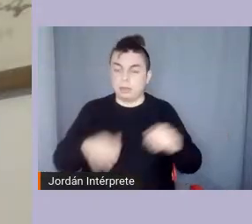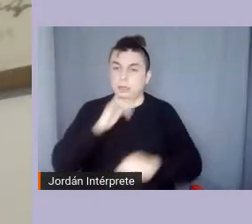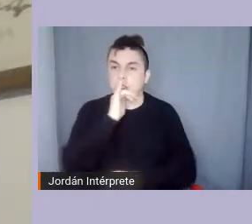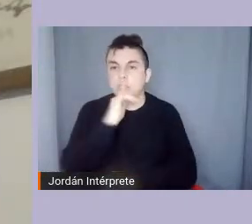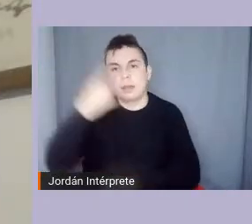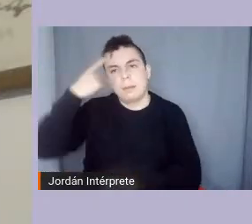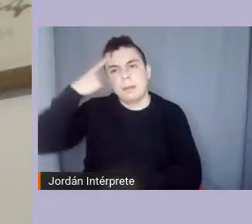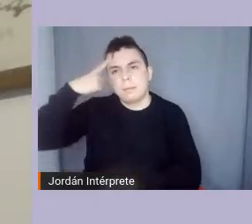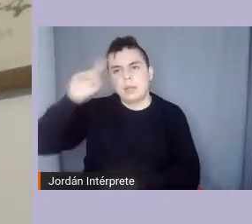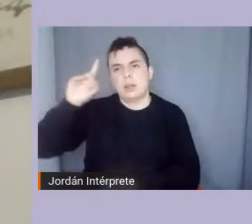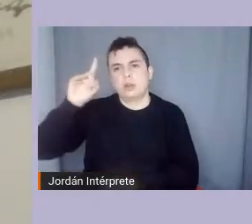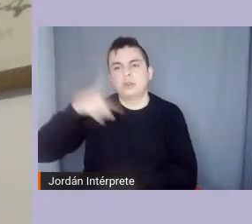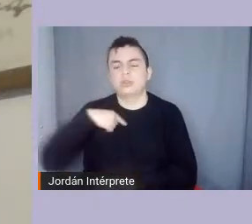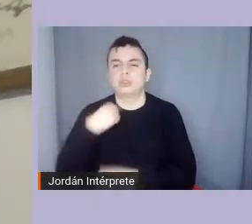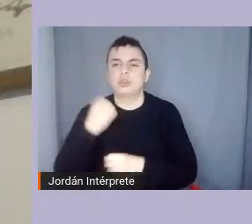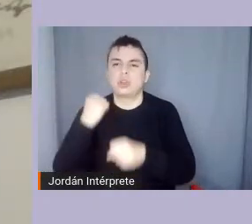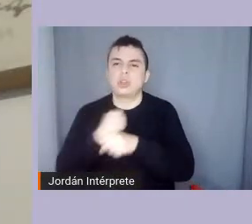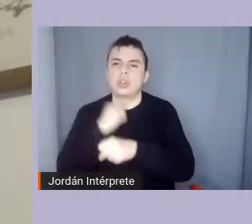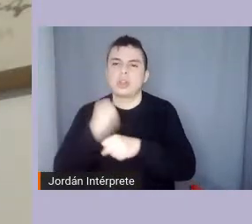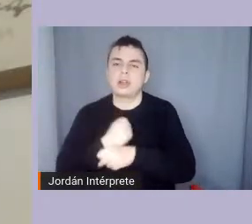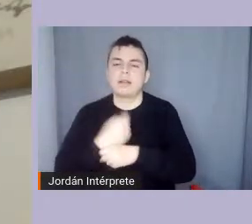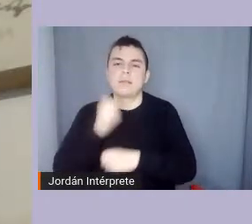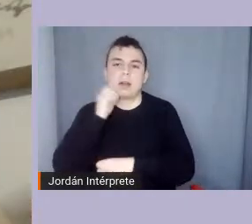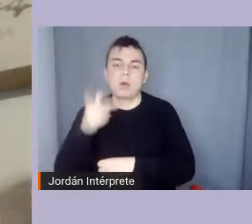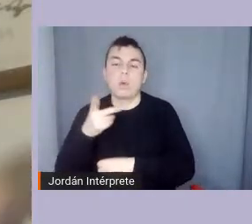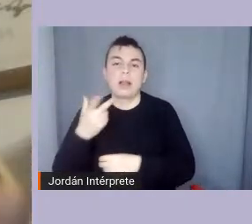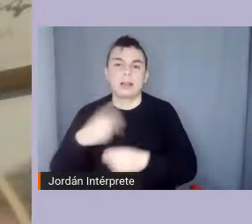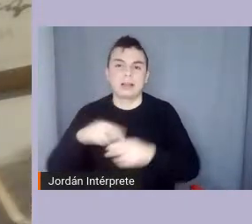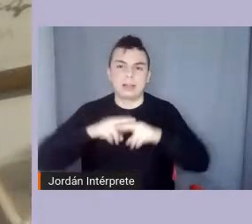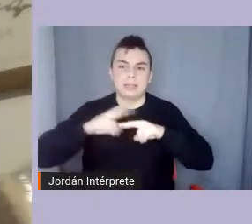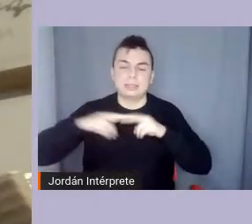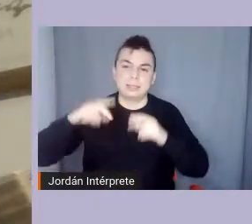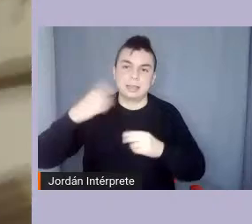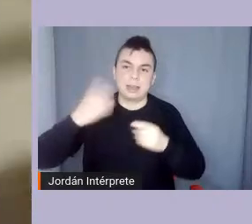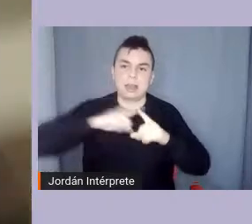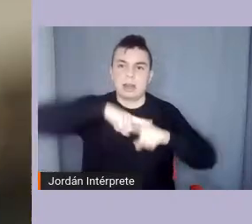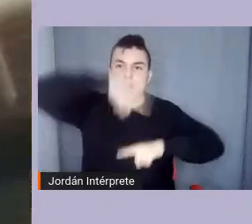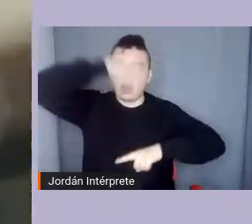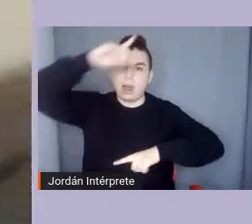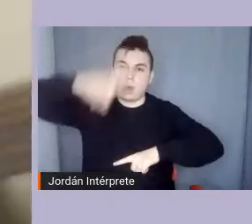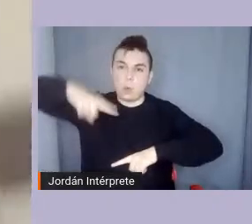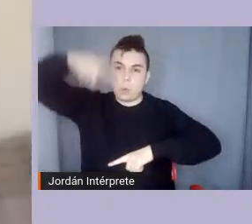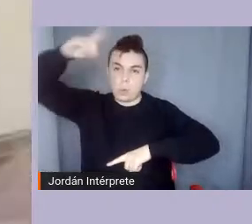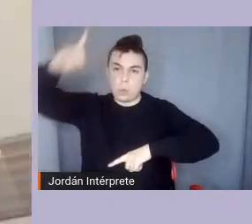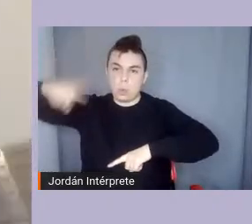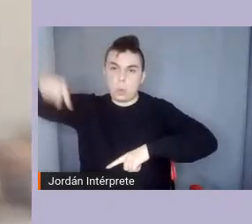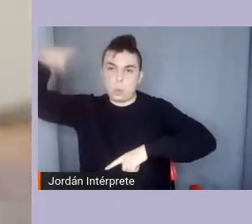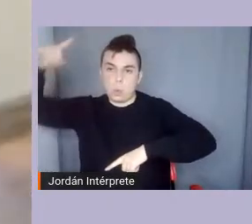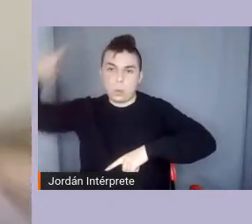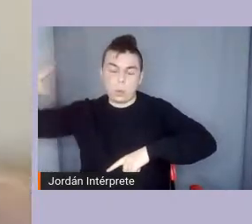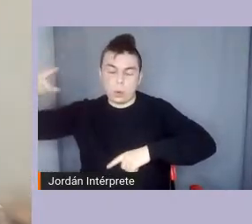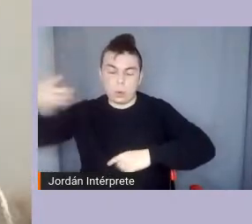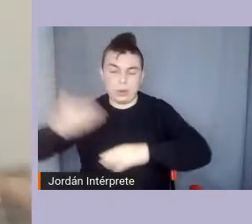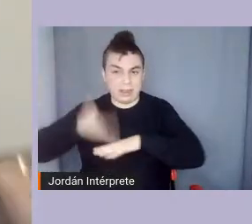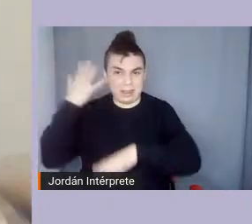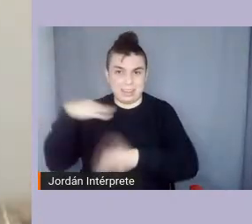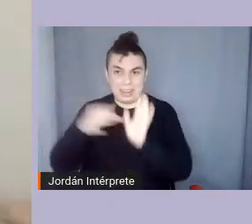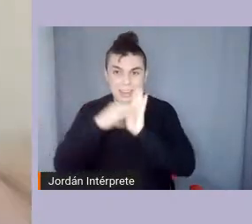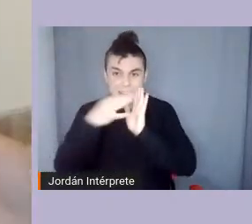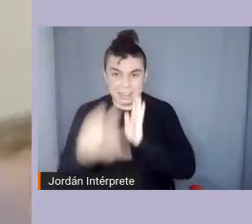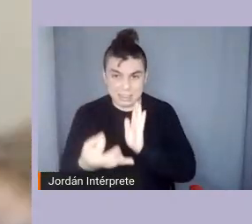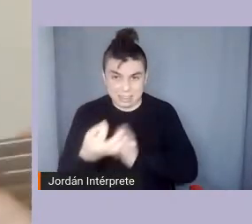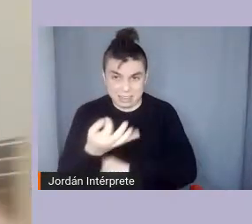voy a trabajar un poquito estos intervalos que les decía. Voy a poner un poquito aquí. Ahí.